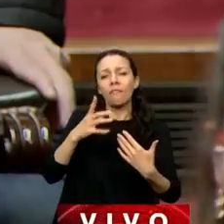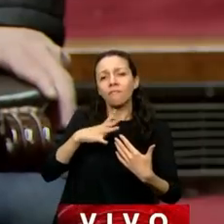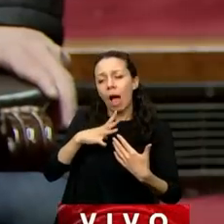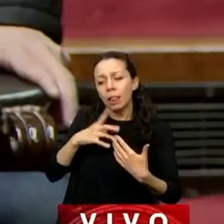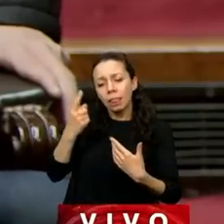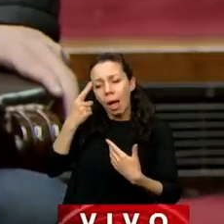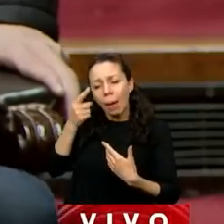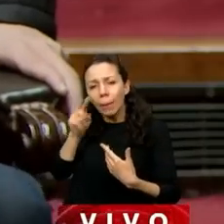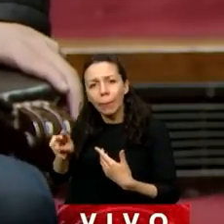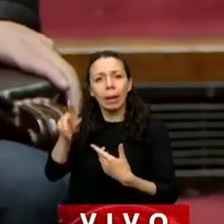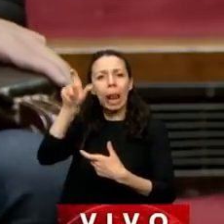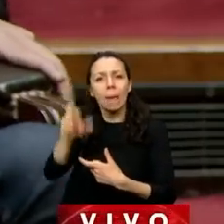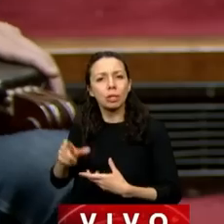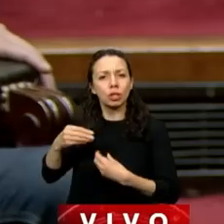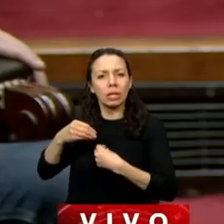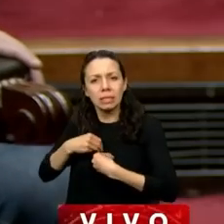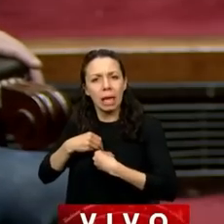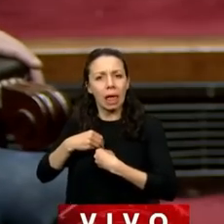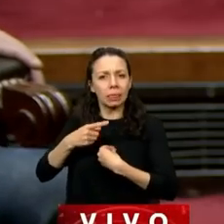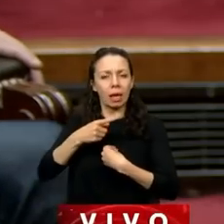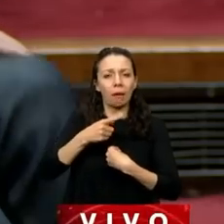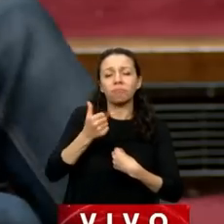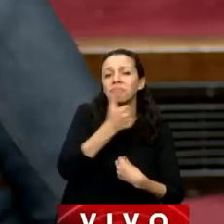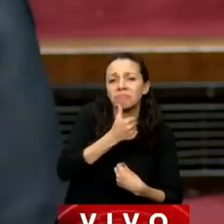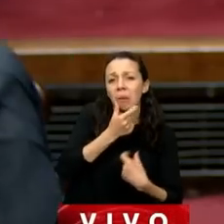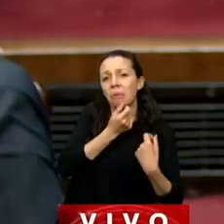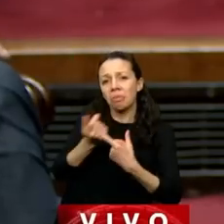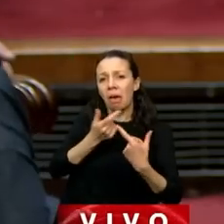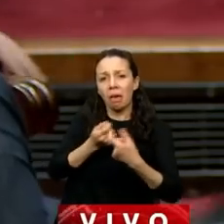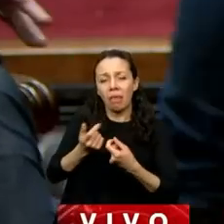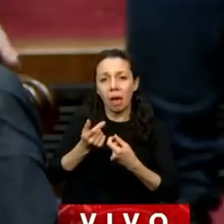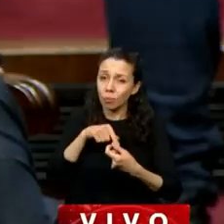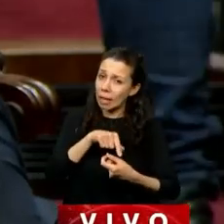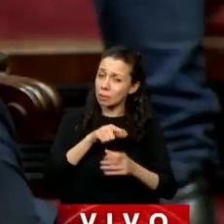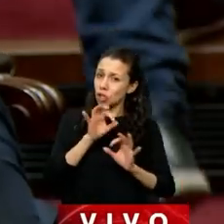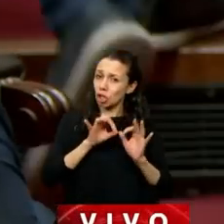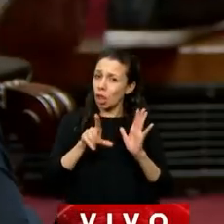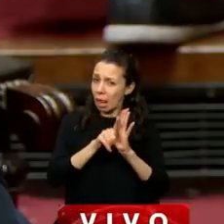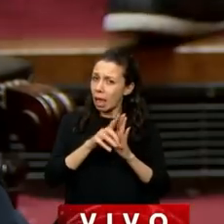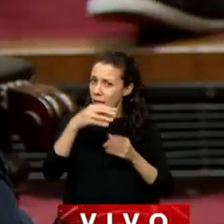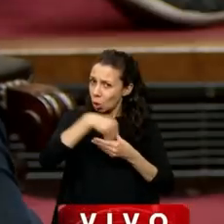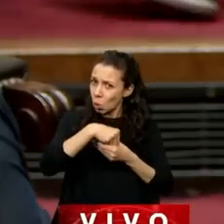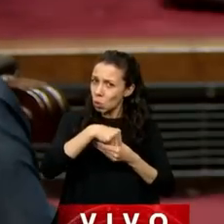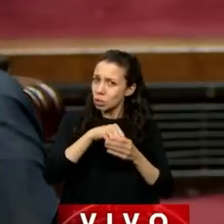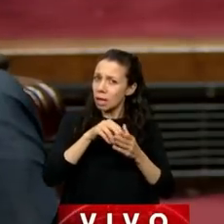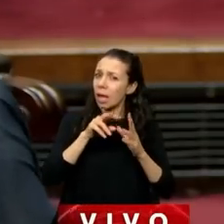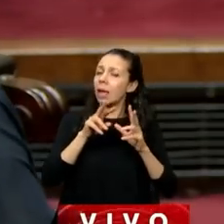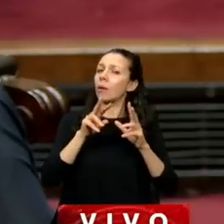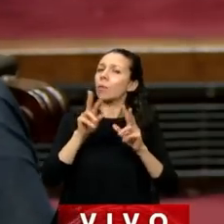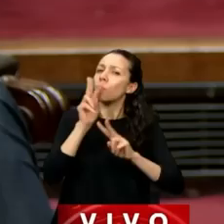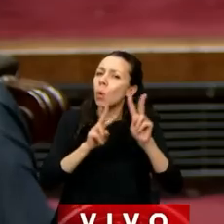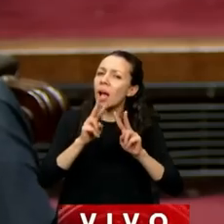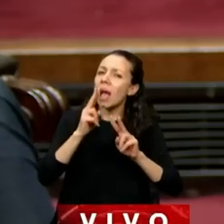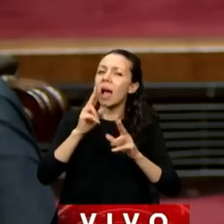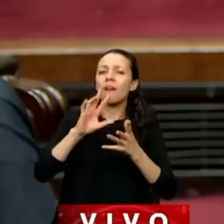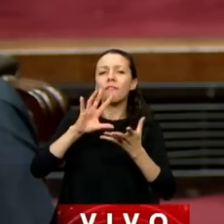De la medicalización. Para marchar, porque también lo dice este proyecto de ley, hacia una enfermería